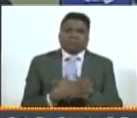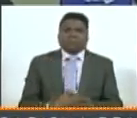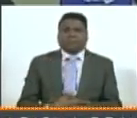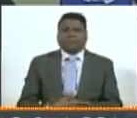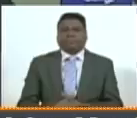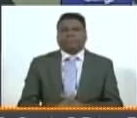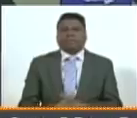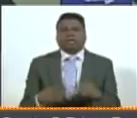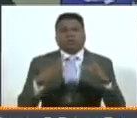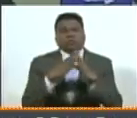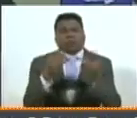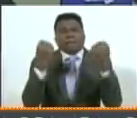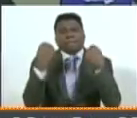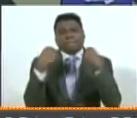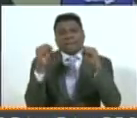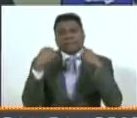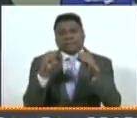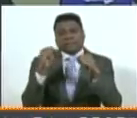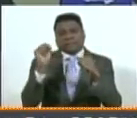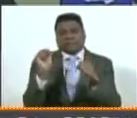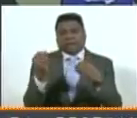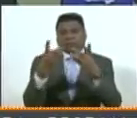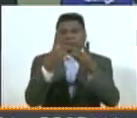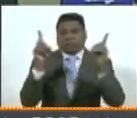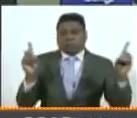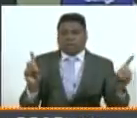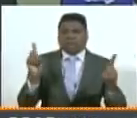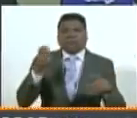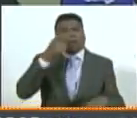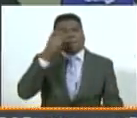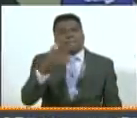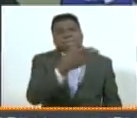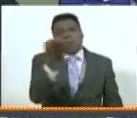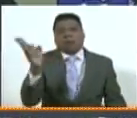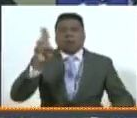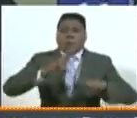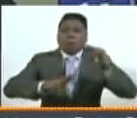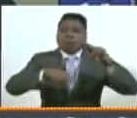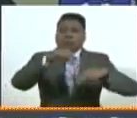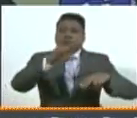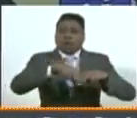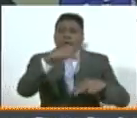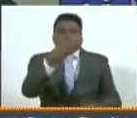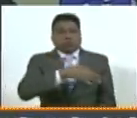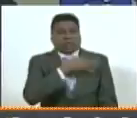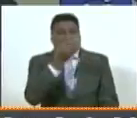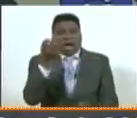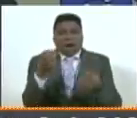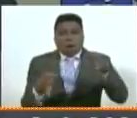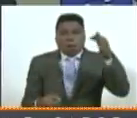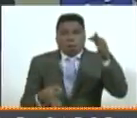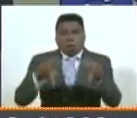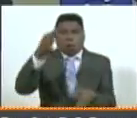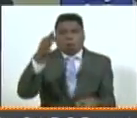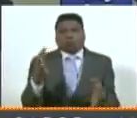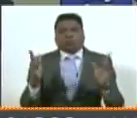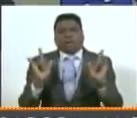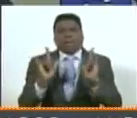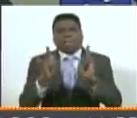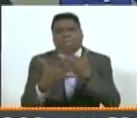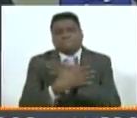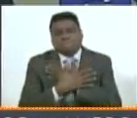democrático de la voluntad popular la construcción de una sociedad justa y amante de La